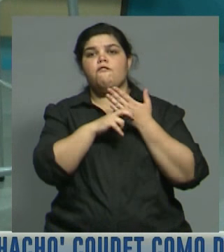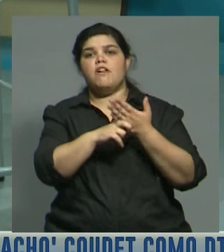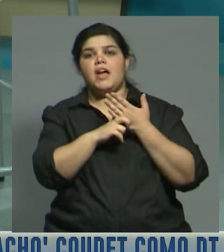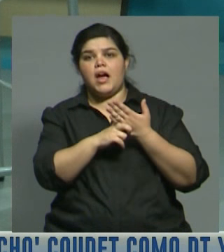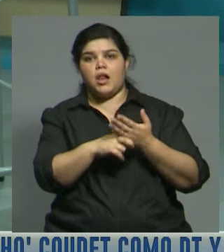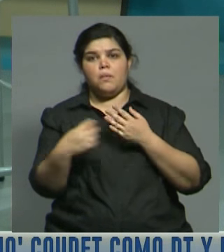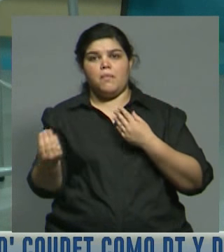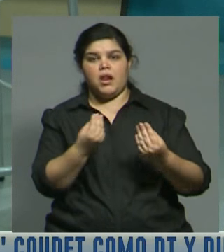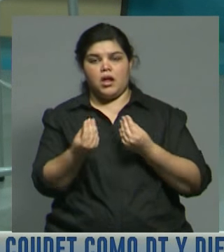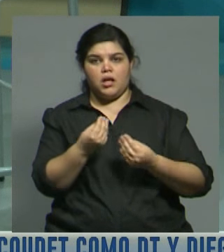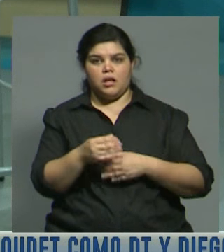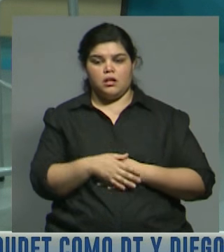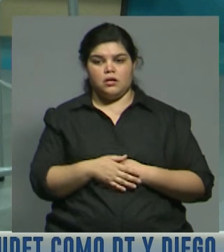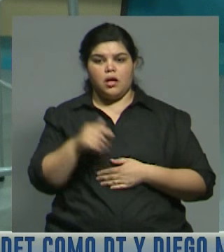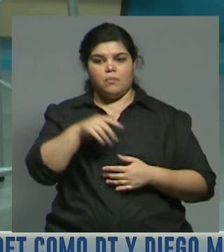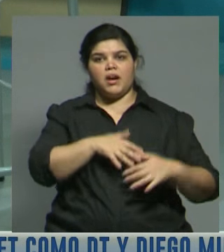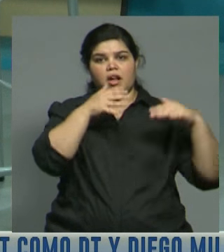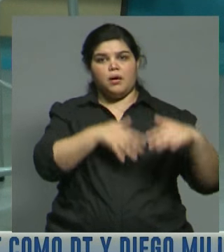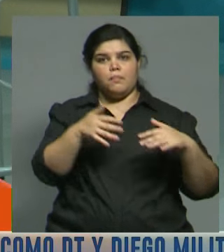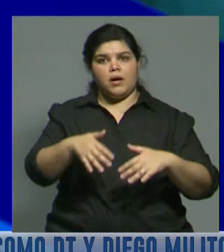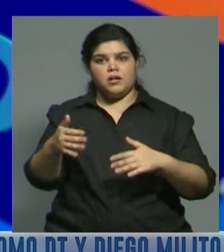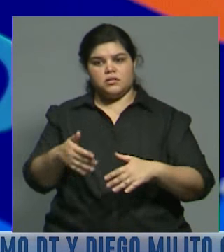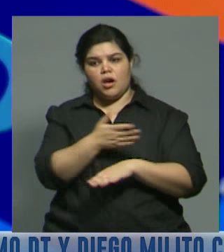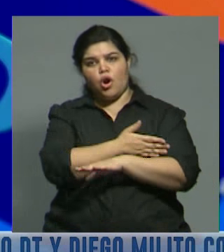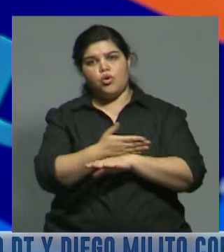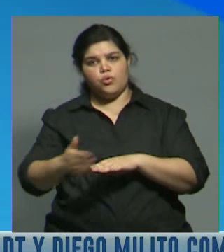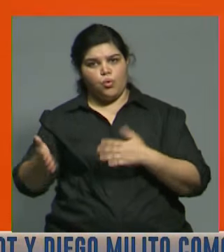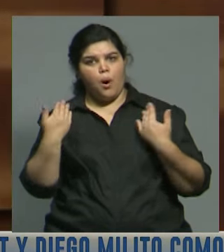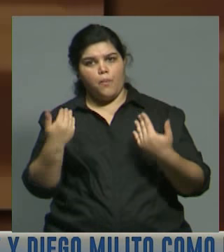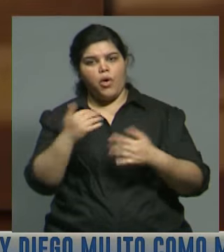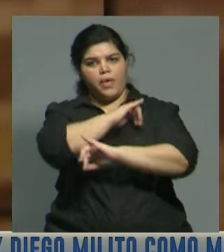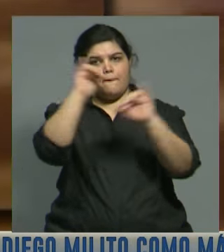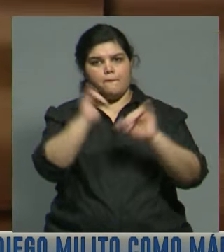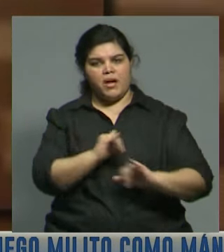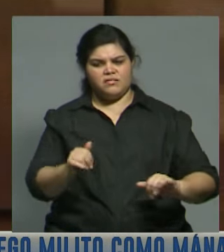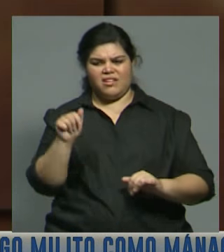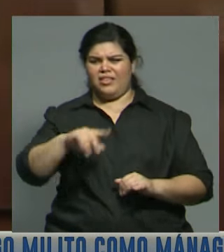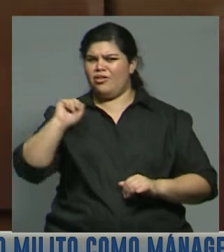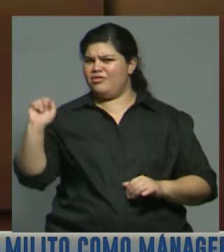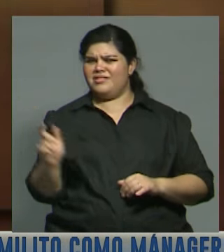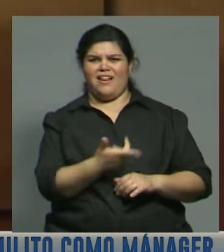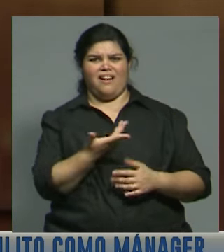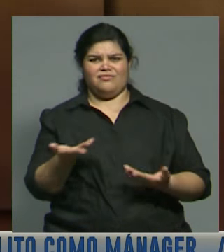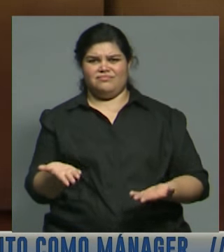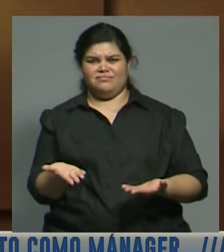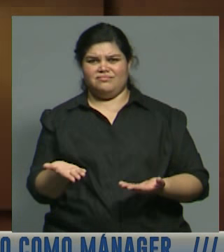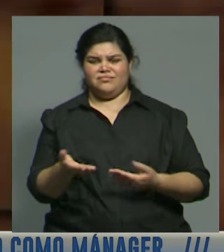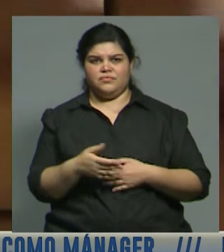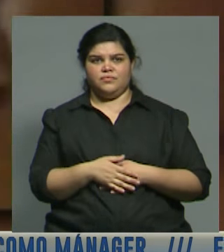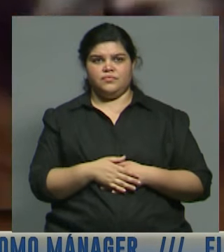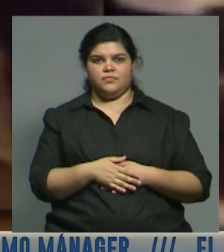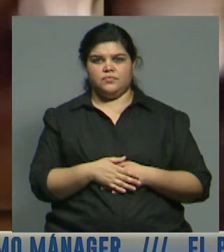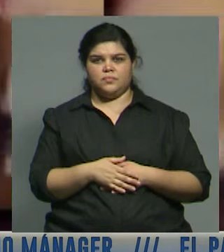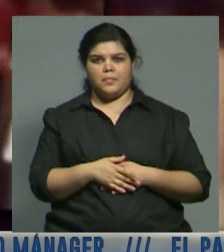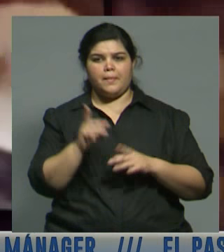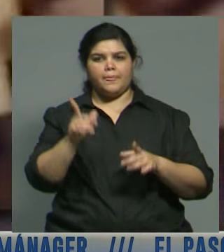continúe la marcha pacíficamente. Realmente ha sido extraño y perturbador el accionar